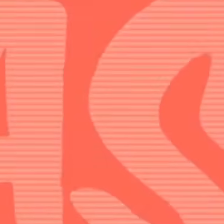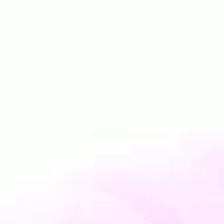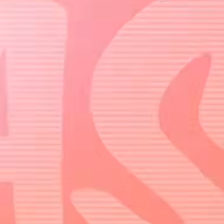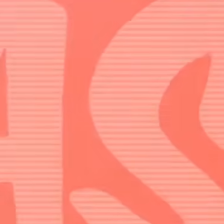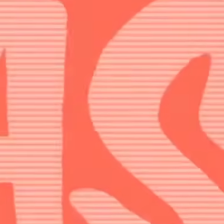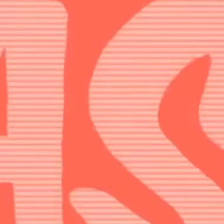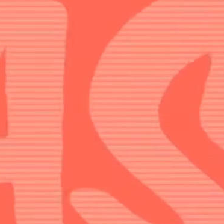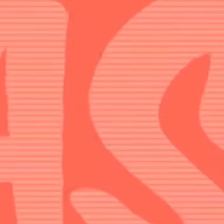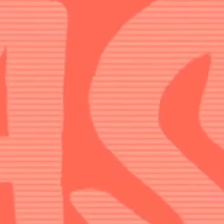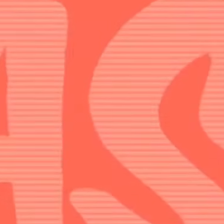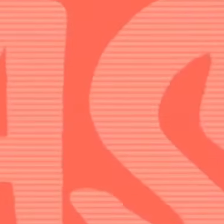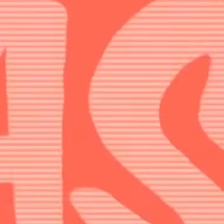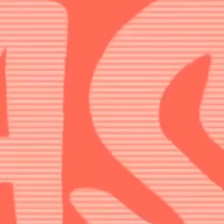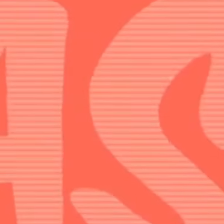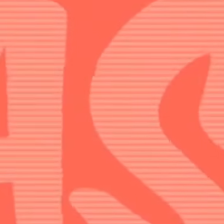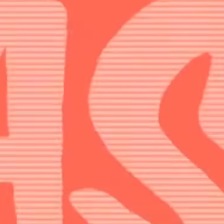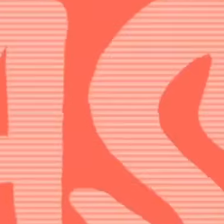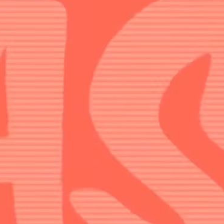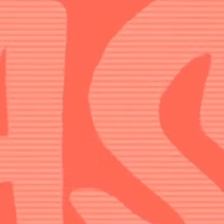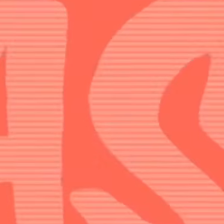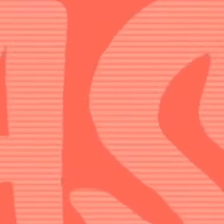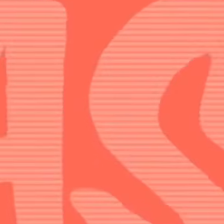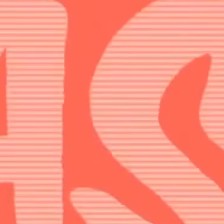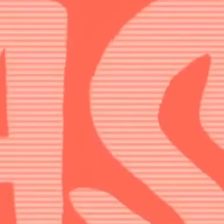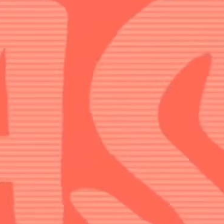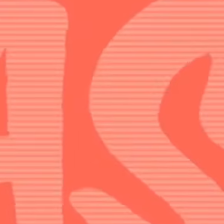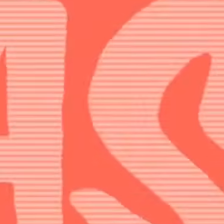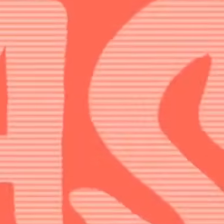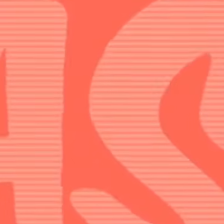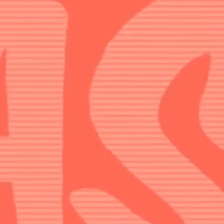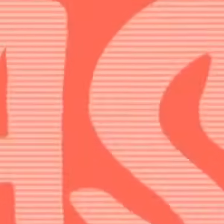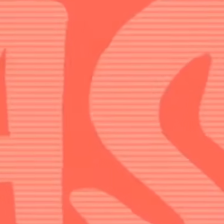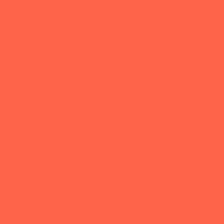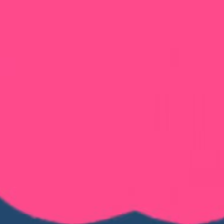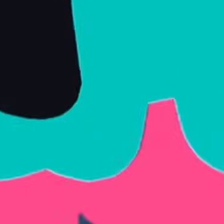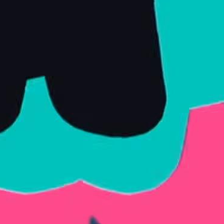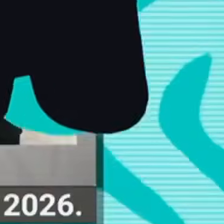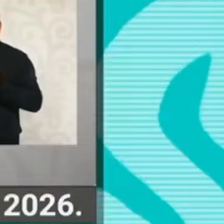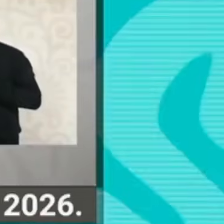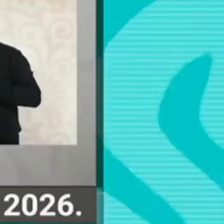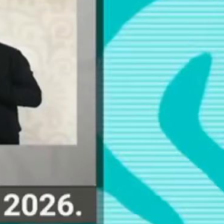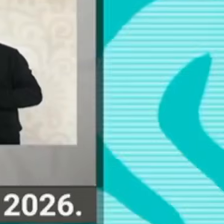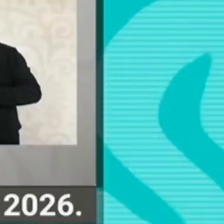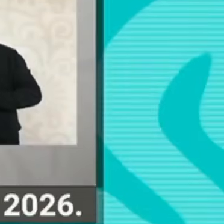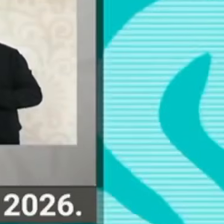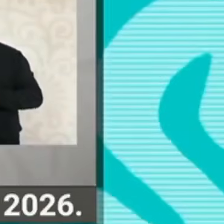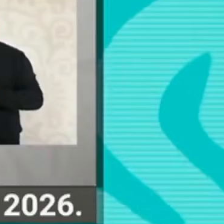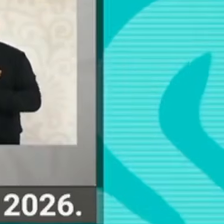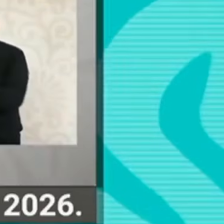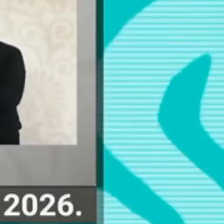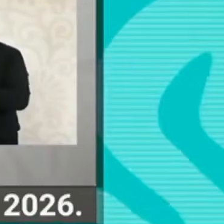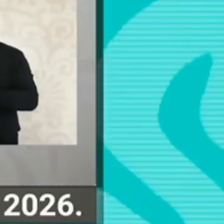el operativo. Ha sido abatido presuntamente, y lo quiero decir así, por fuerzas norteamericanas. ¡Mentira! El